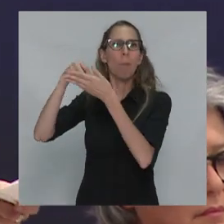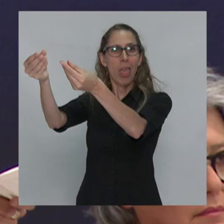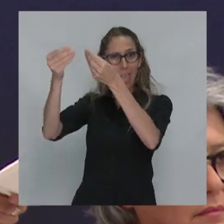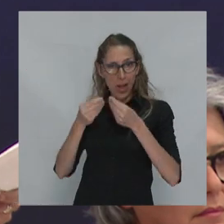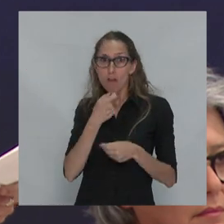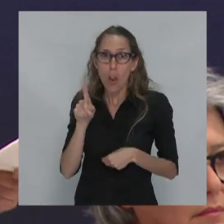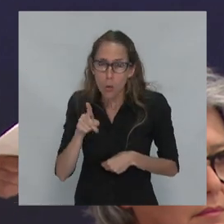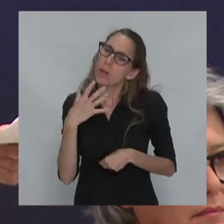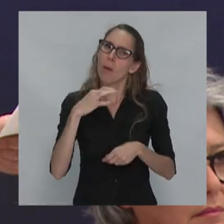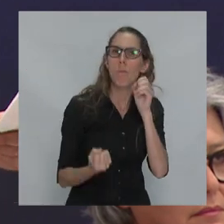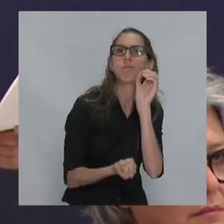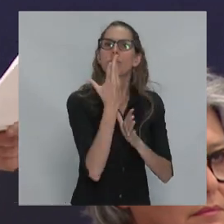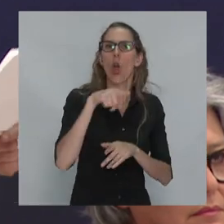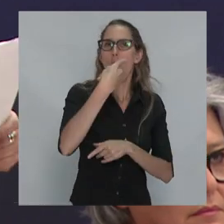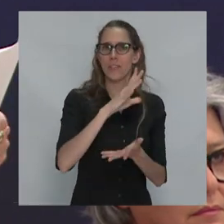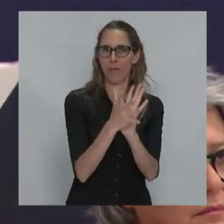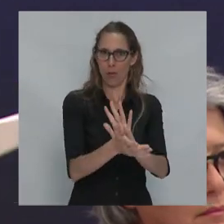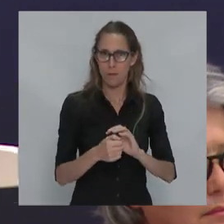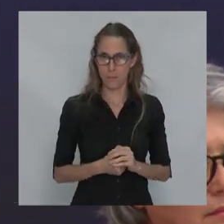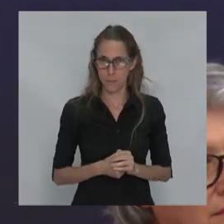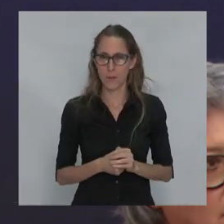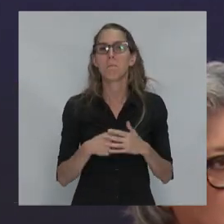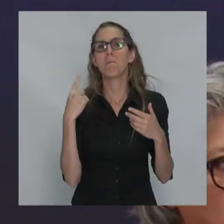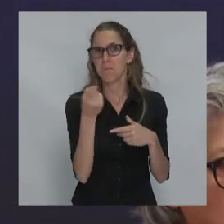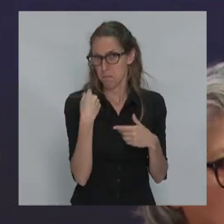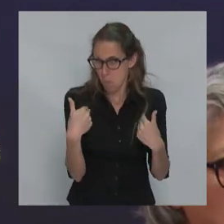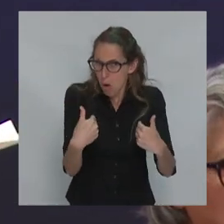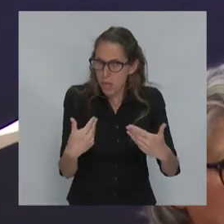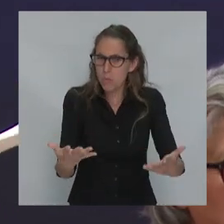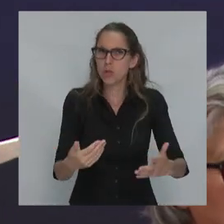inventemos otras. Podemos hacerlo